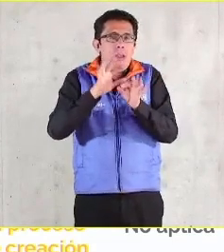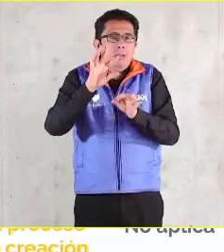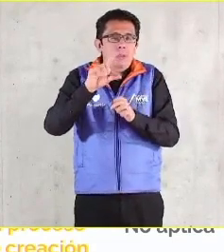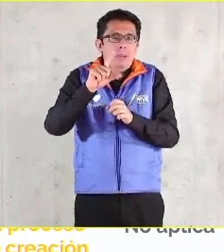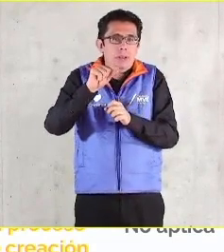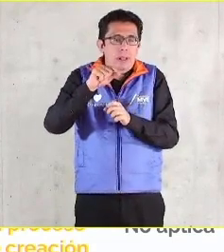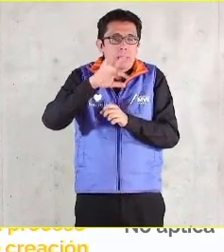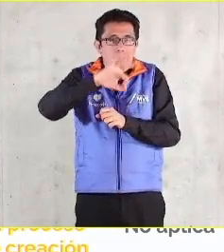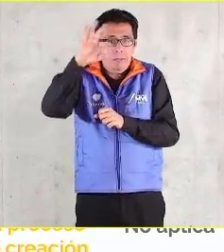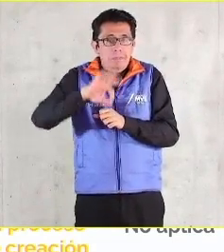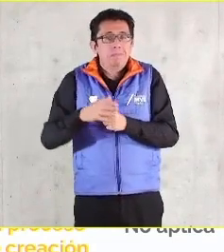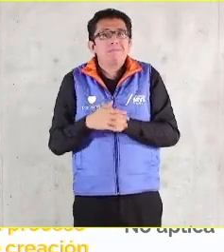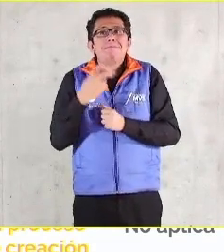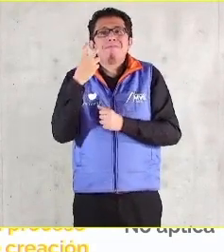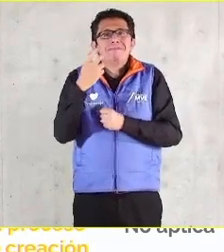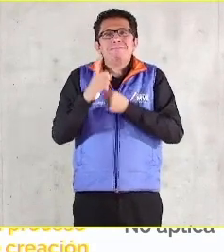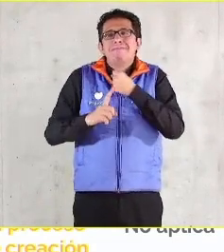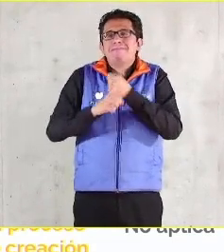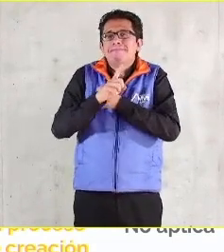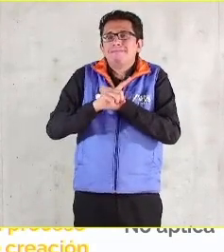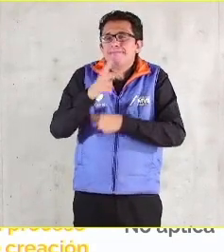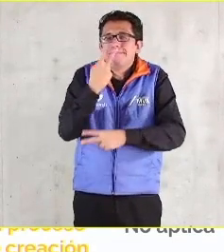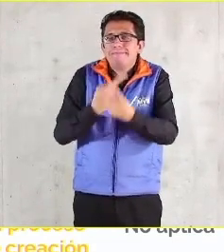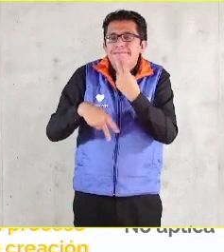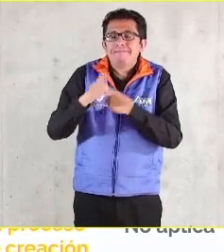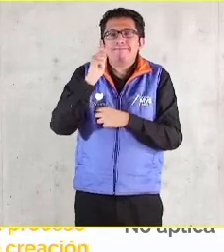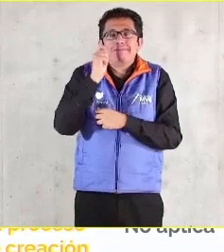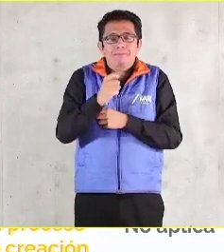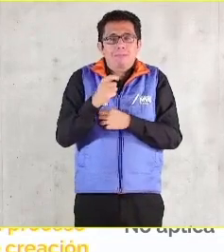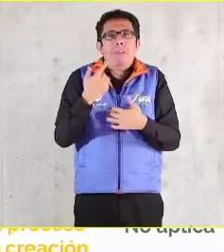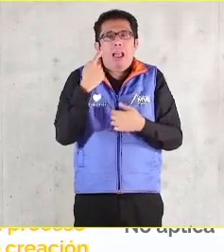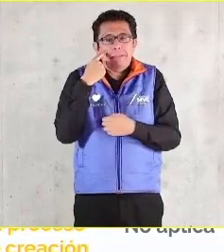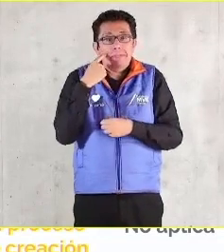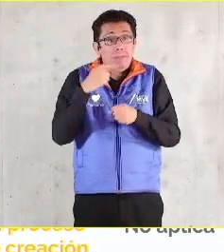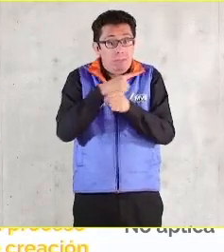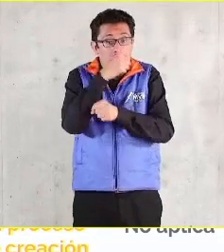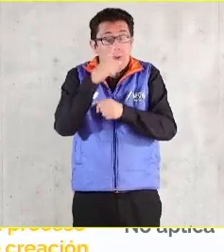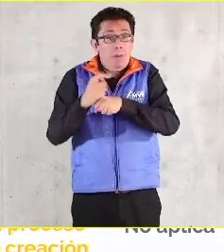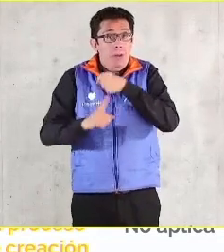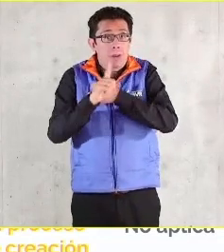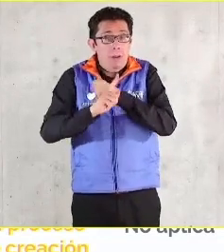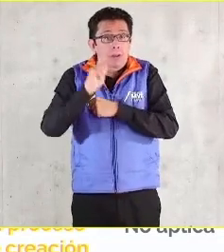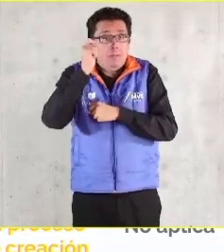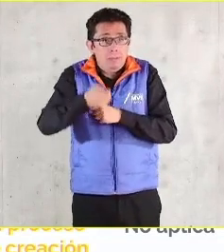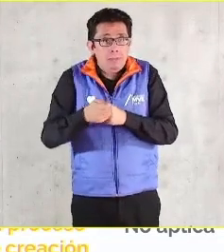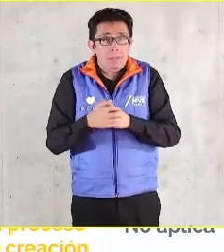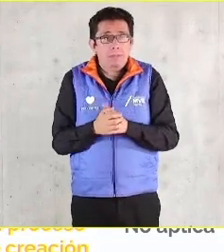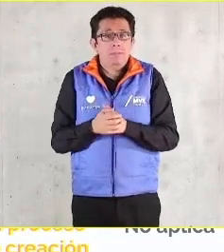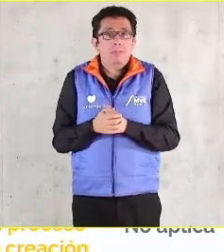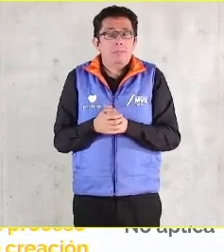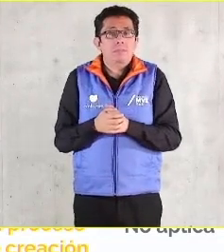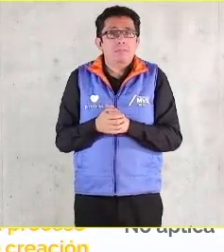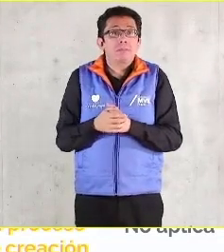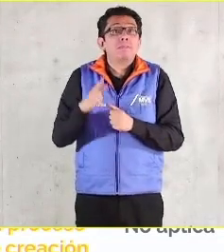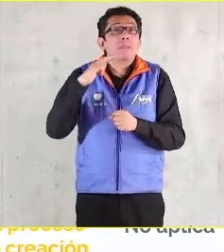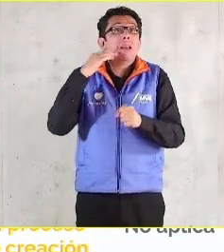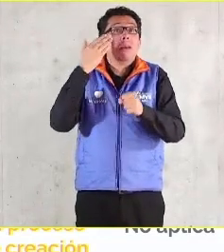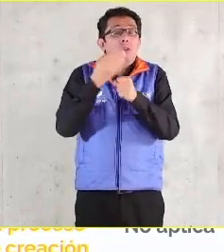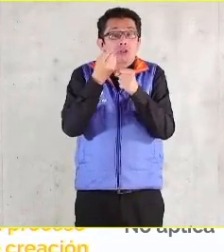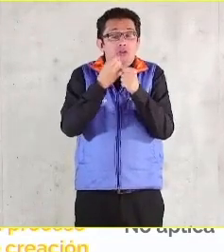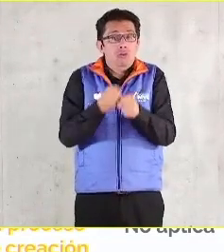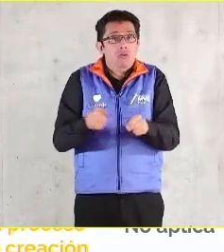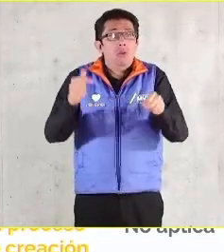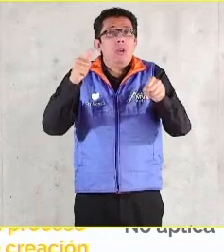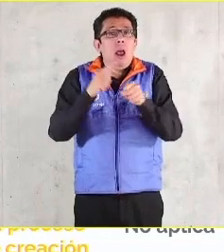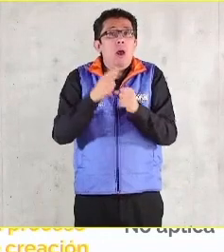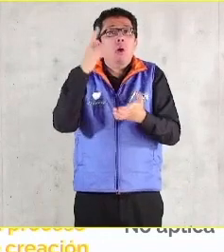era el problema de este sistema de evaluación? Bueno, el primer problema que existía era que era una responsabilidad social